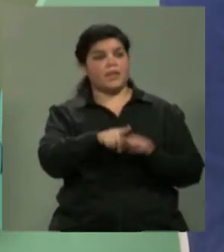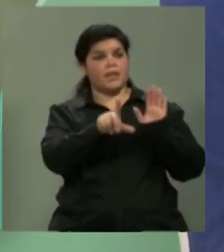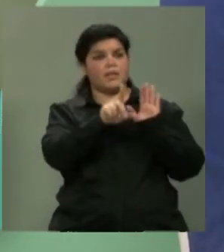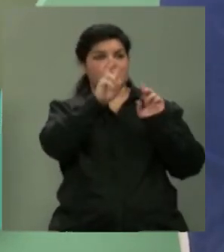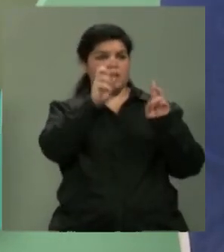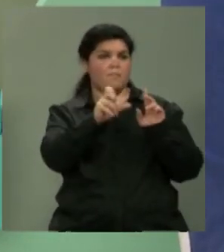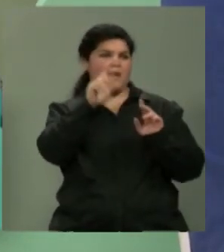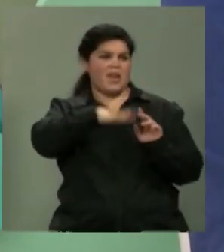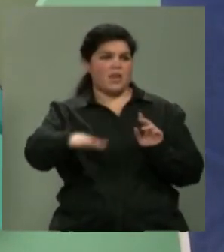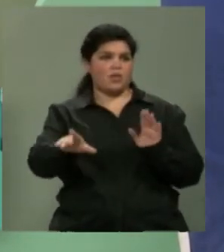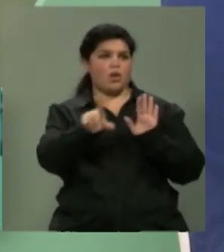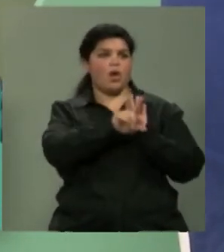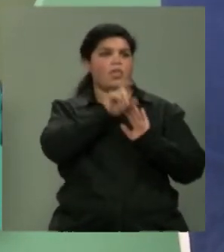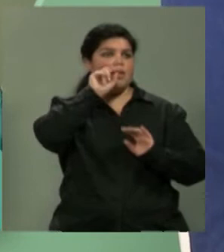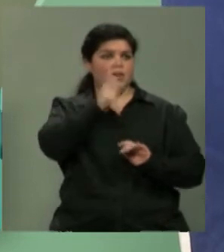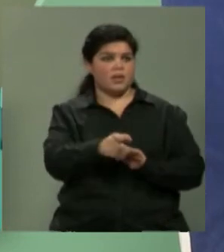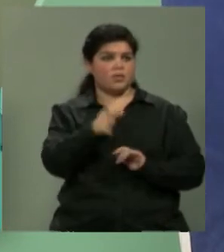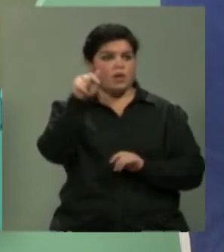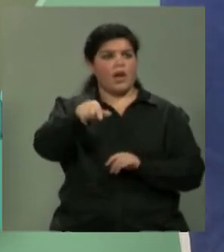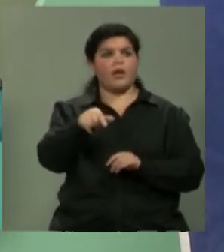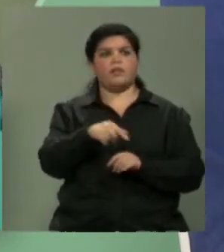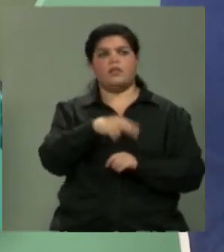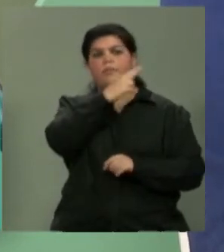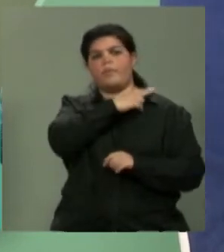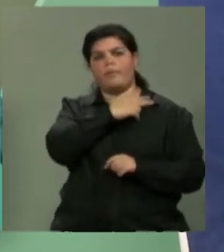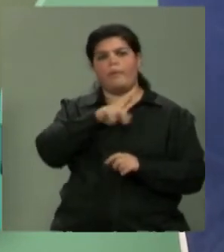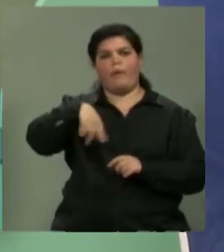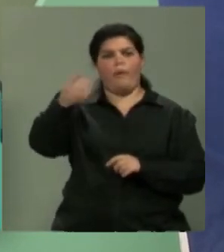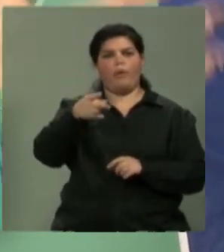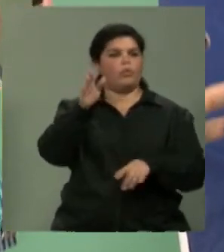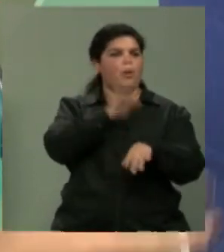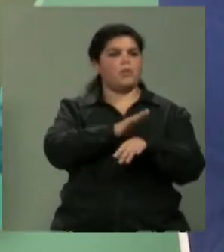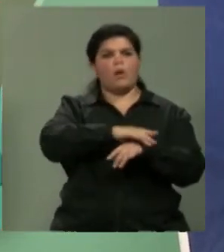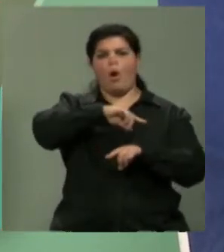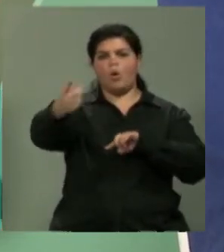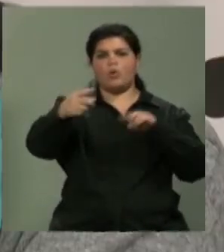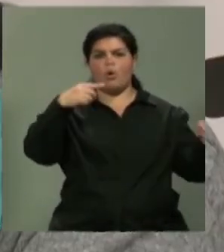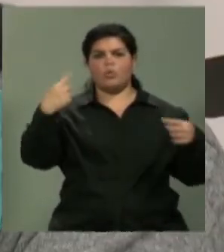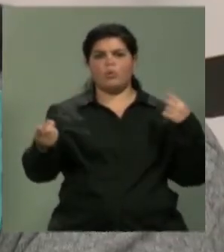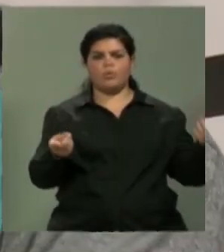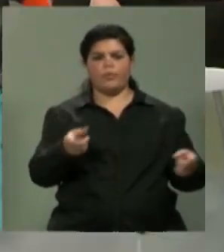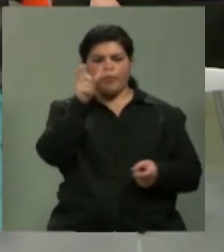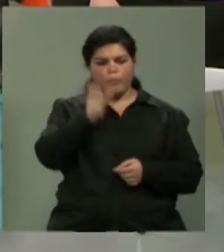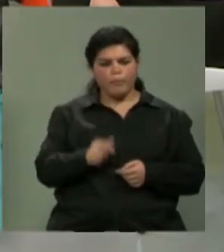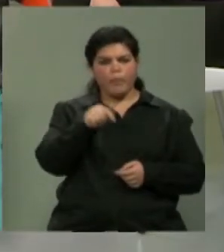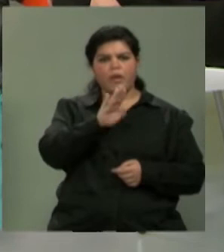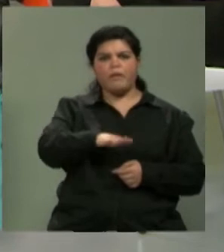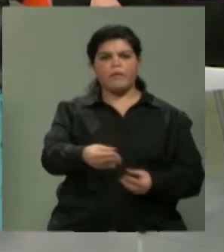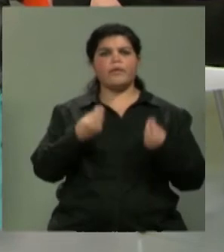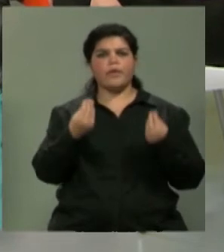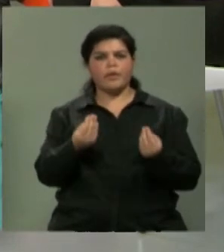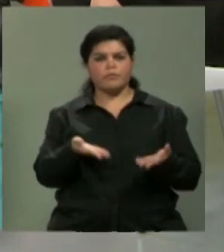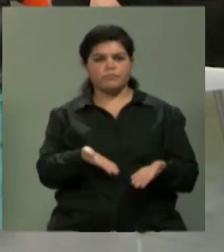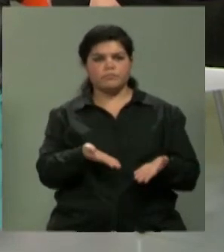al comisario, responsabilizamos a los faroles de la plaza, ¿qué hacemos con el pibe? Vos lo